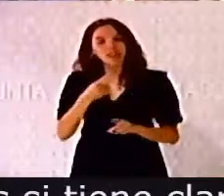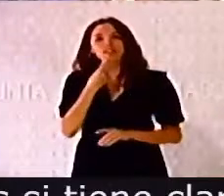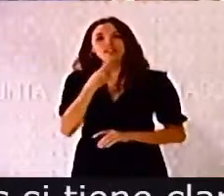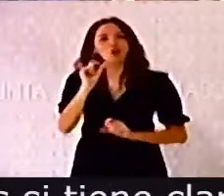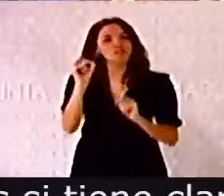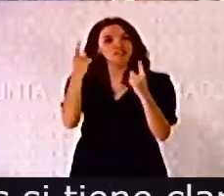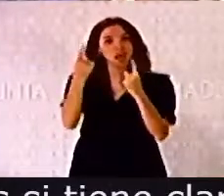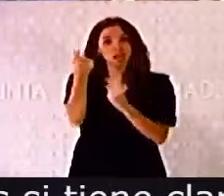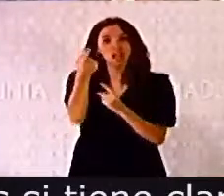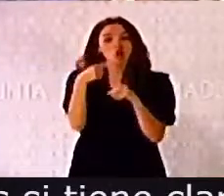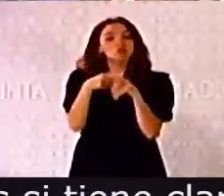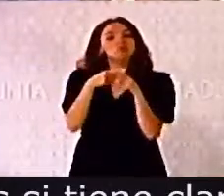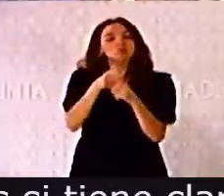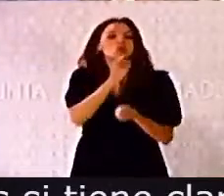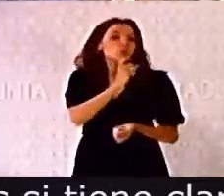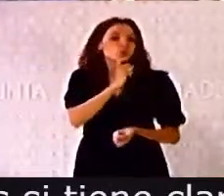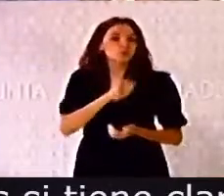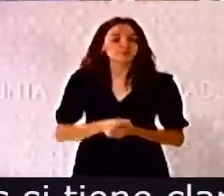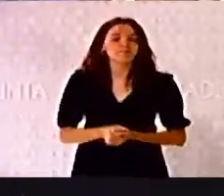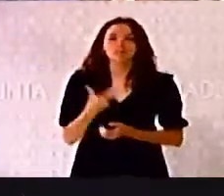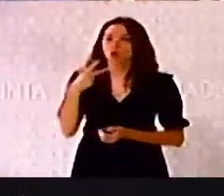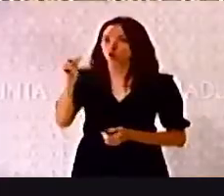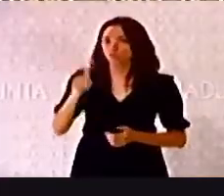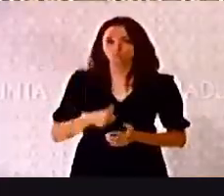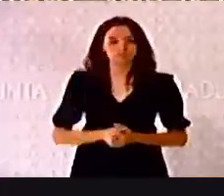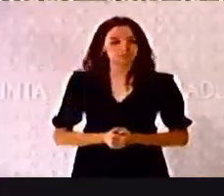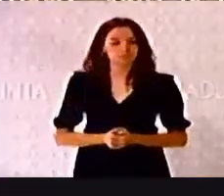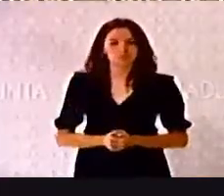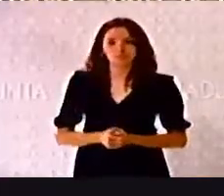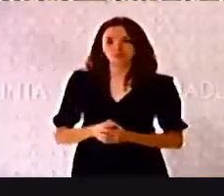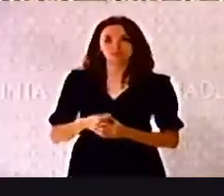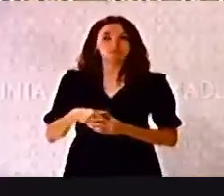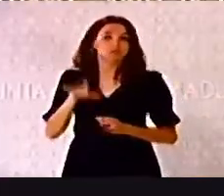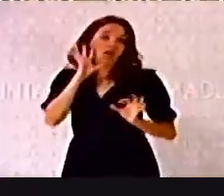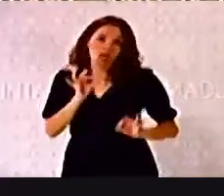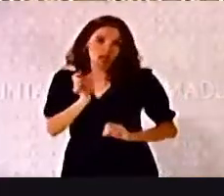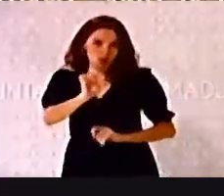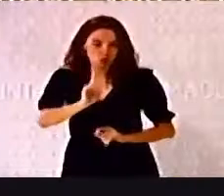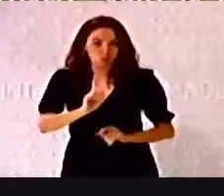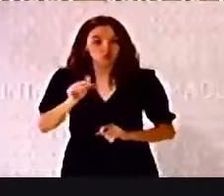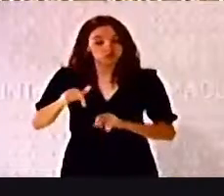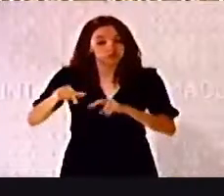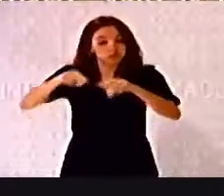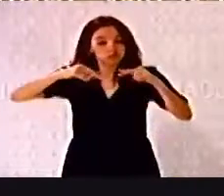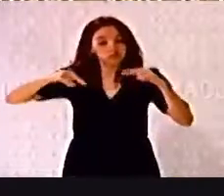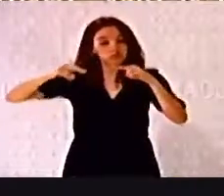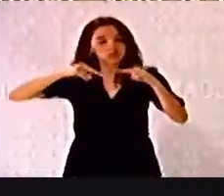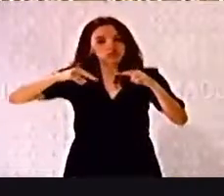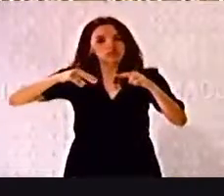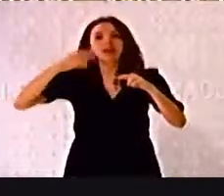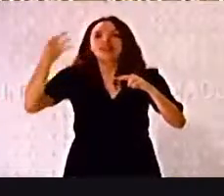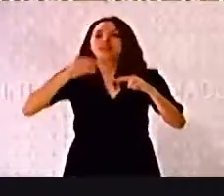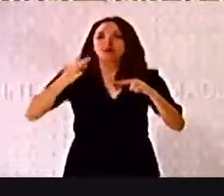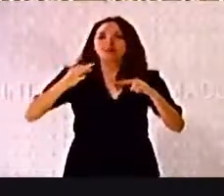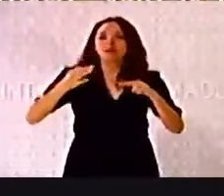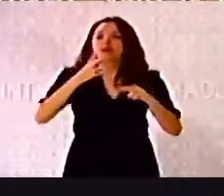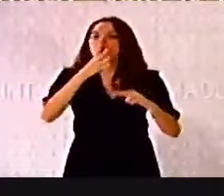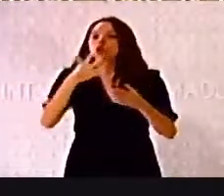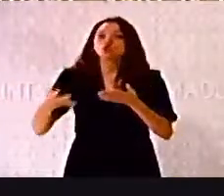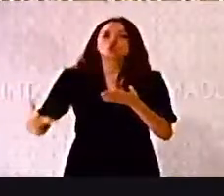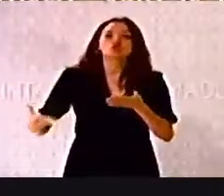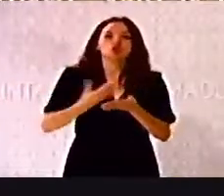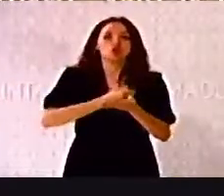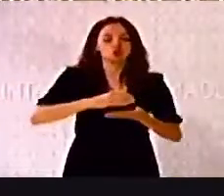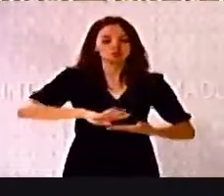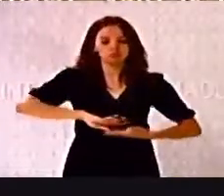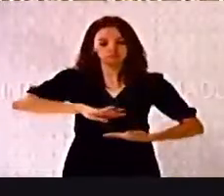No. No creo que de ahí vaya a salir un reparto de los fondos. Yo creo que de ahí lo que tiene que salir es una disponibilidad por parte de todos